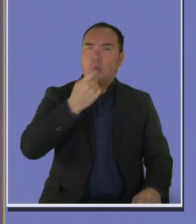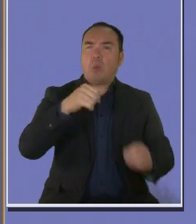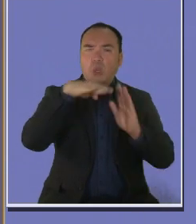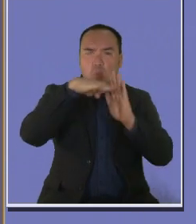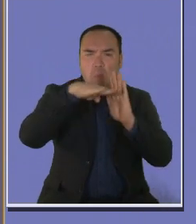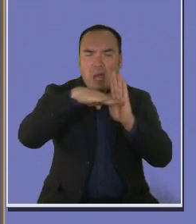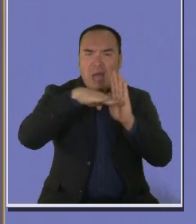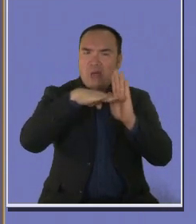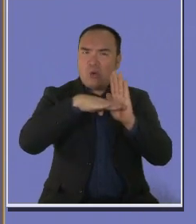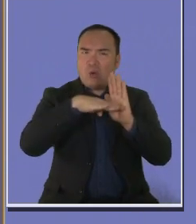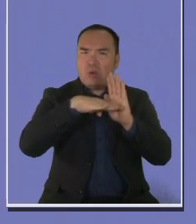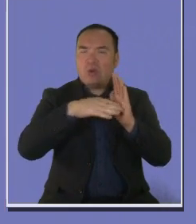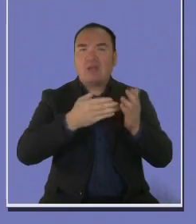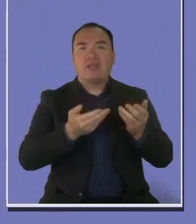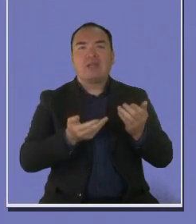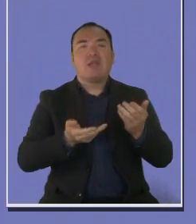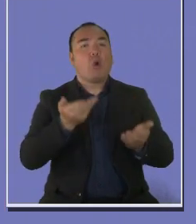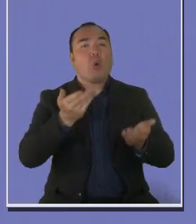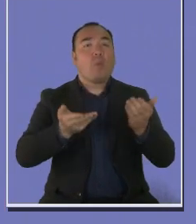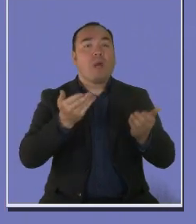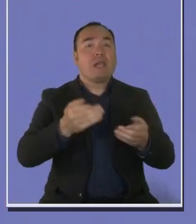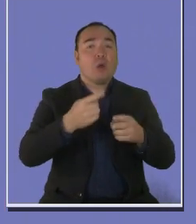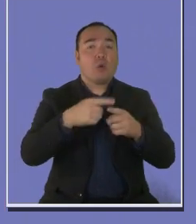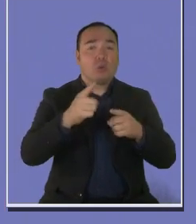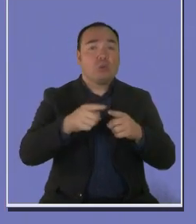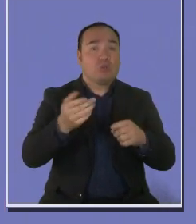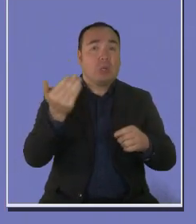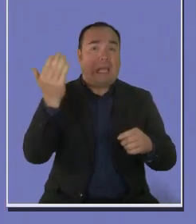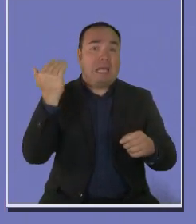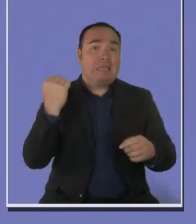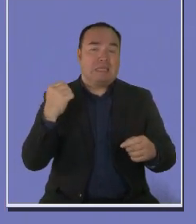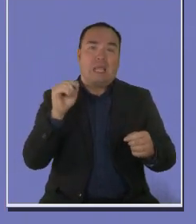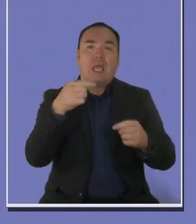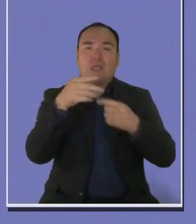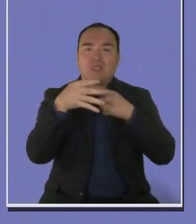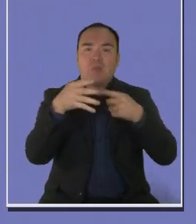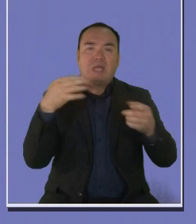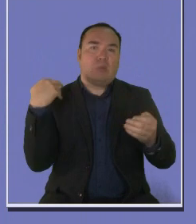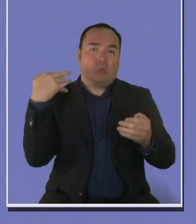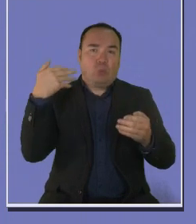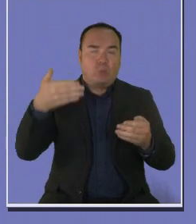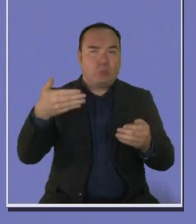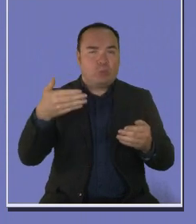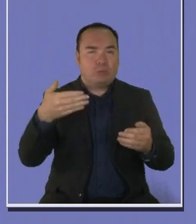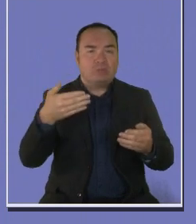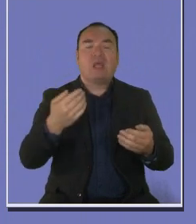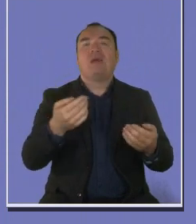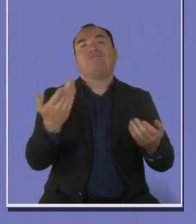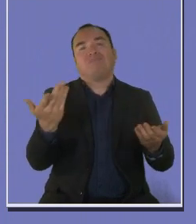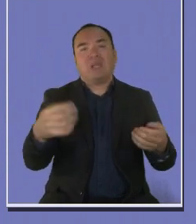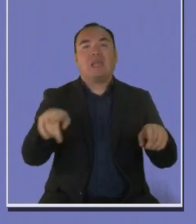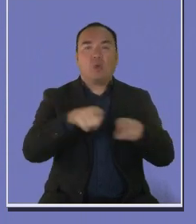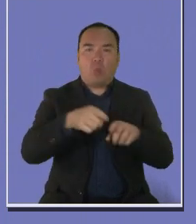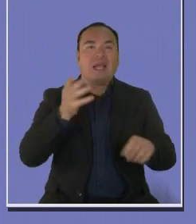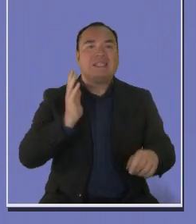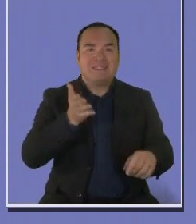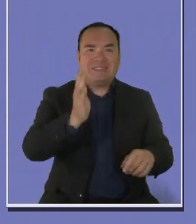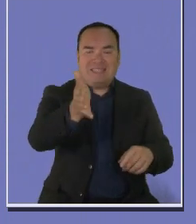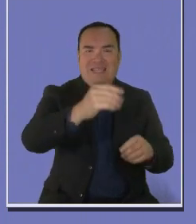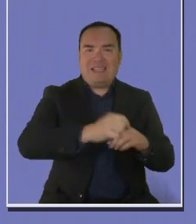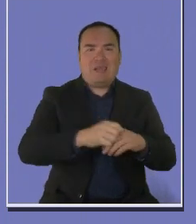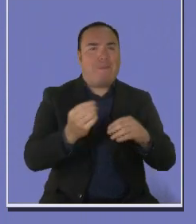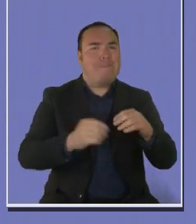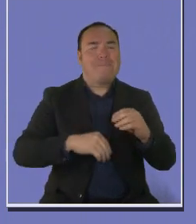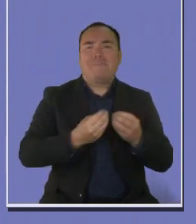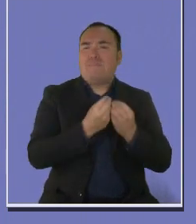bajo de ocupación que hemos tenido en las últimas semanas, seguimos teniendo un número muy alto de